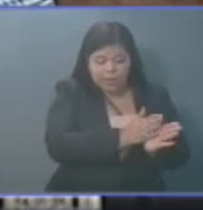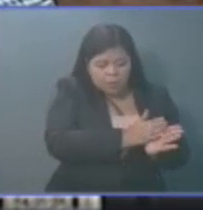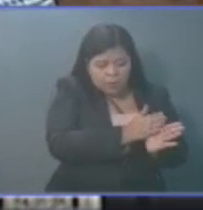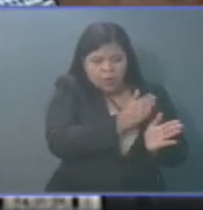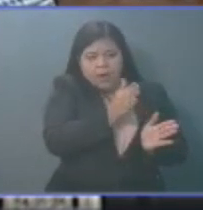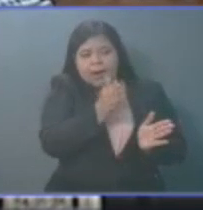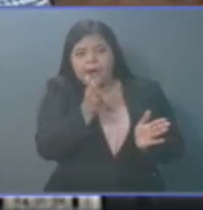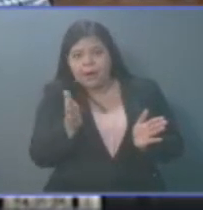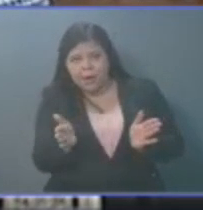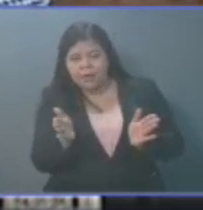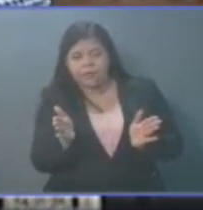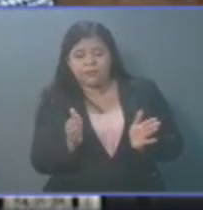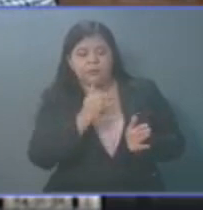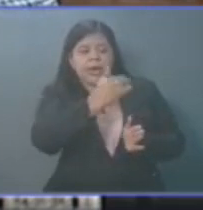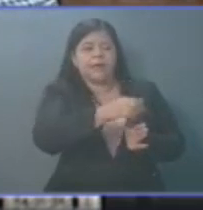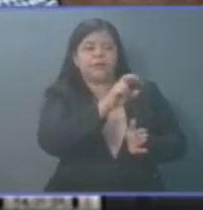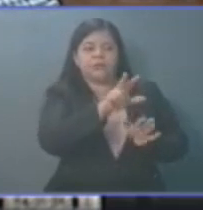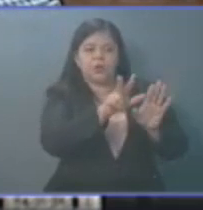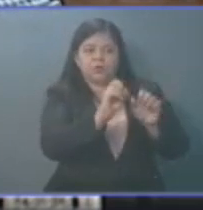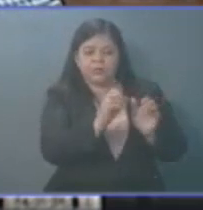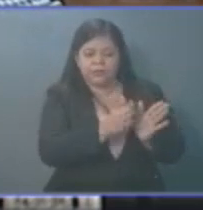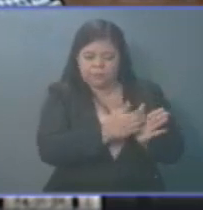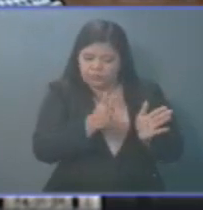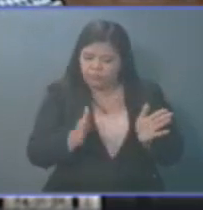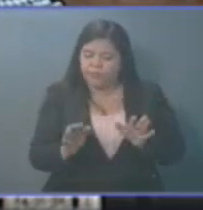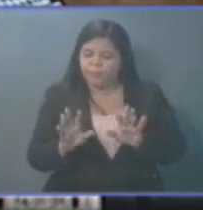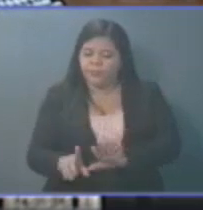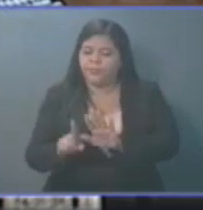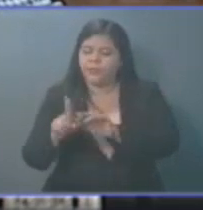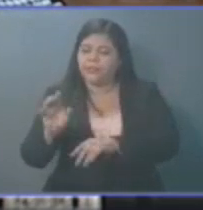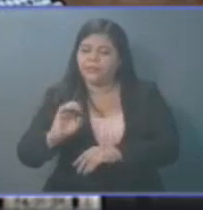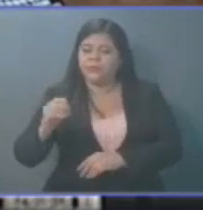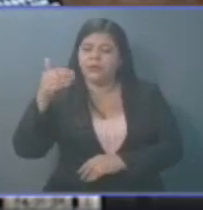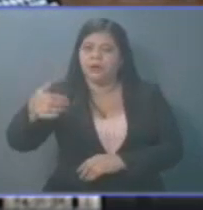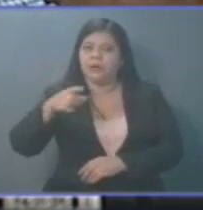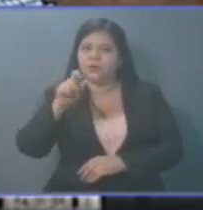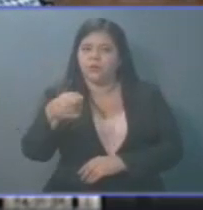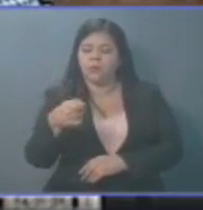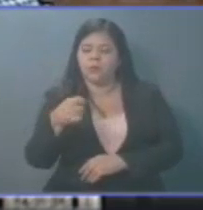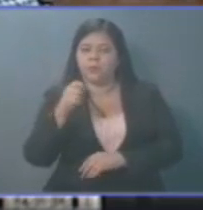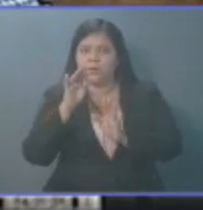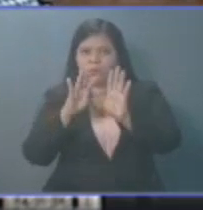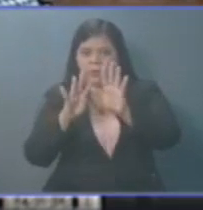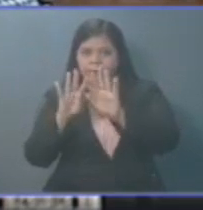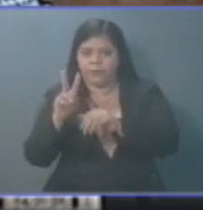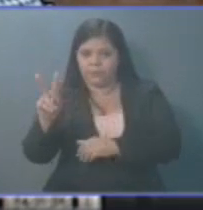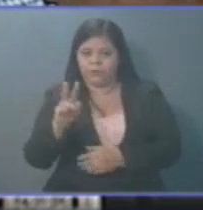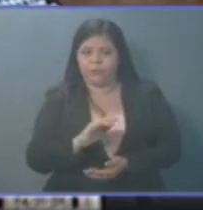de 1980 al 16 de enero de 1992.